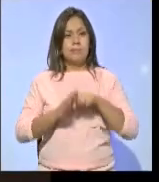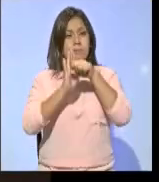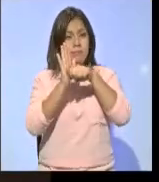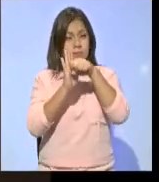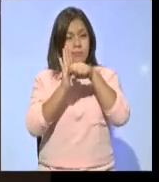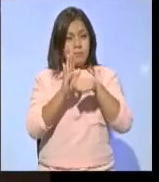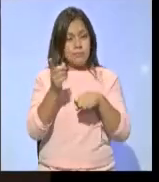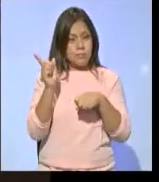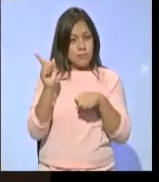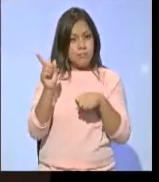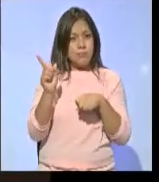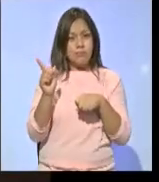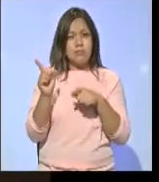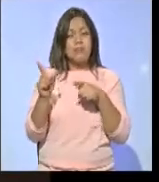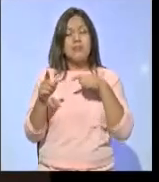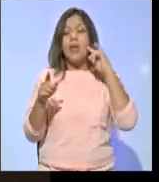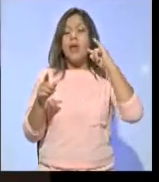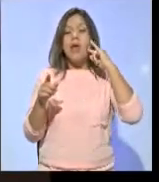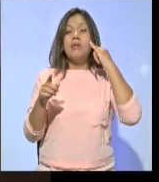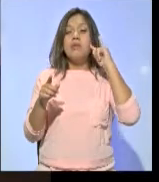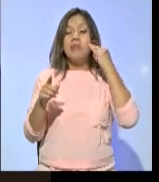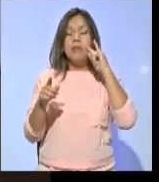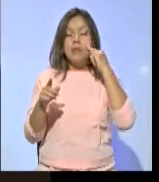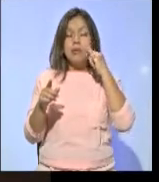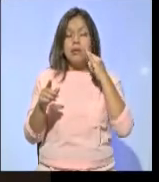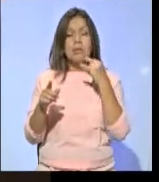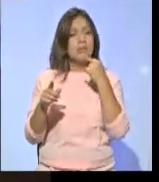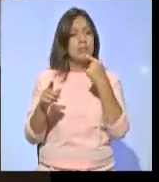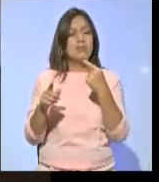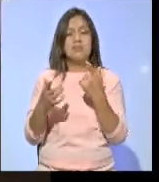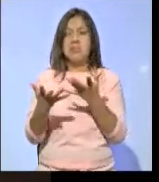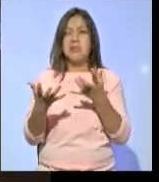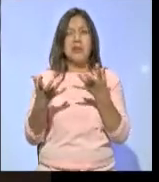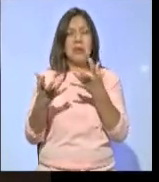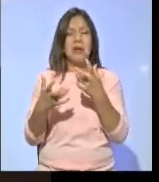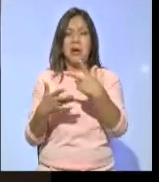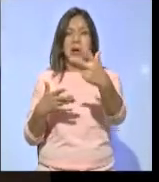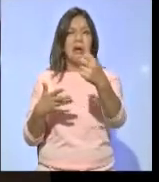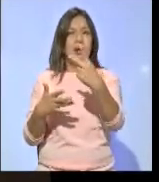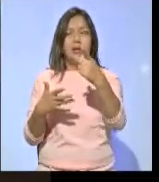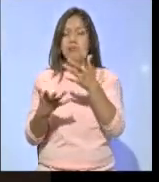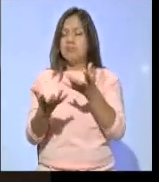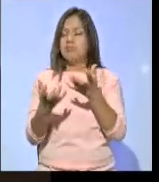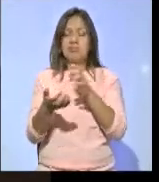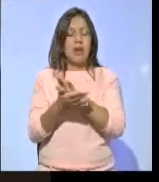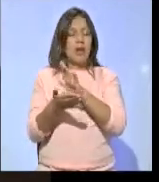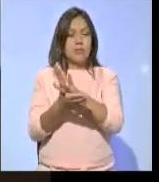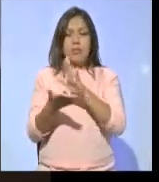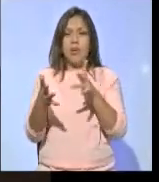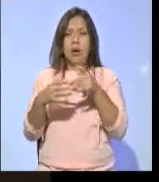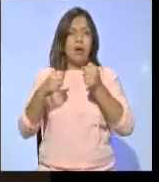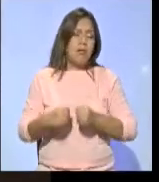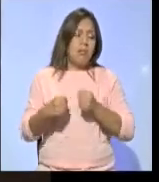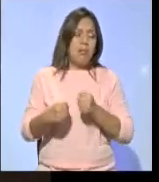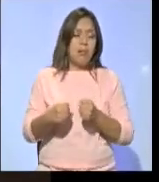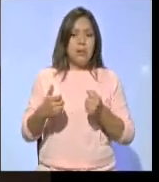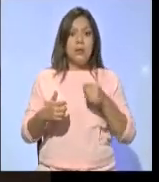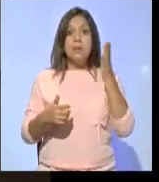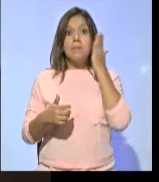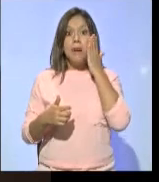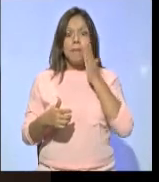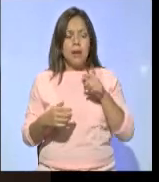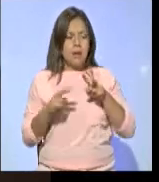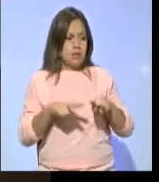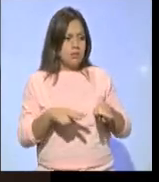Estas imágenes fueron expuestas como evidencia en la Comisión Ocasional Ampetra, en la que se ve cómo un niño no quiere salir de su hogar. Su madre como